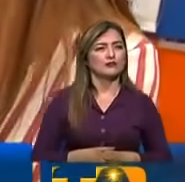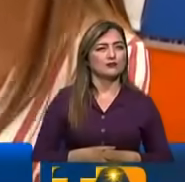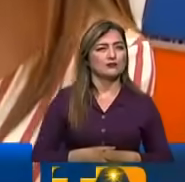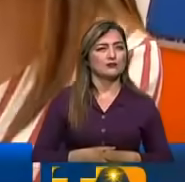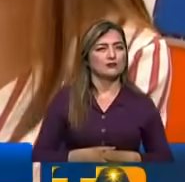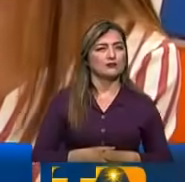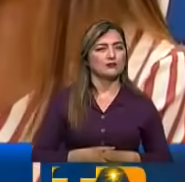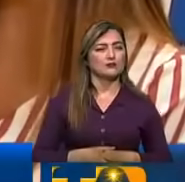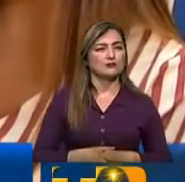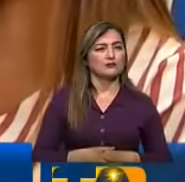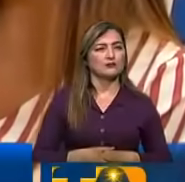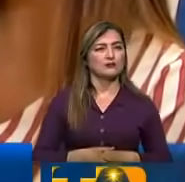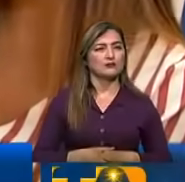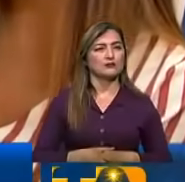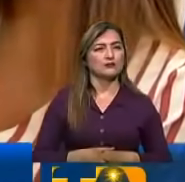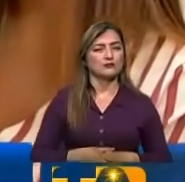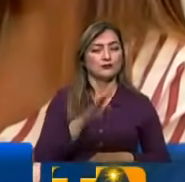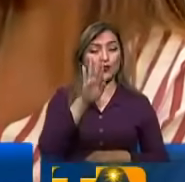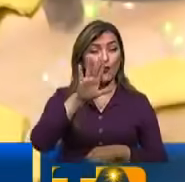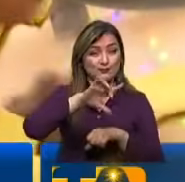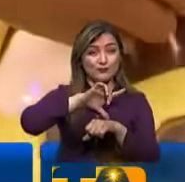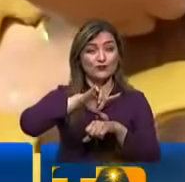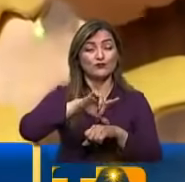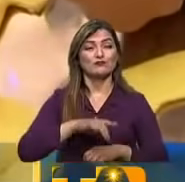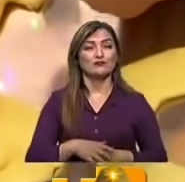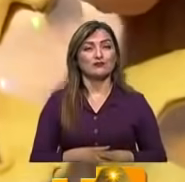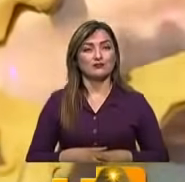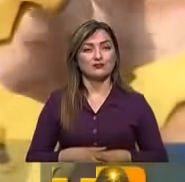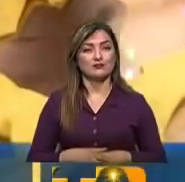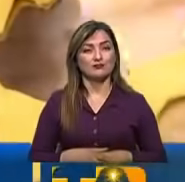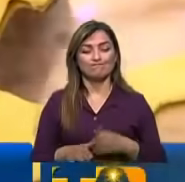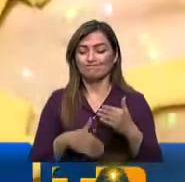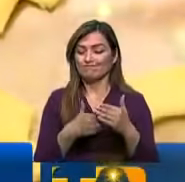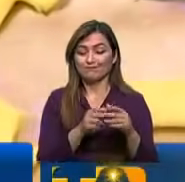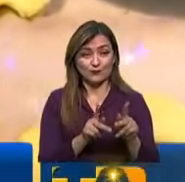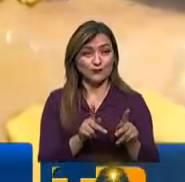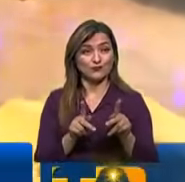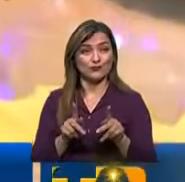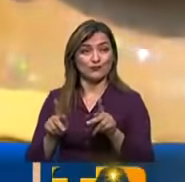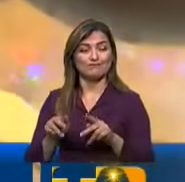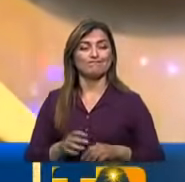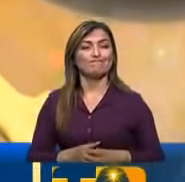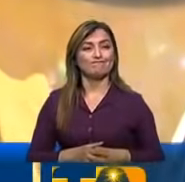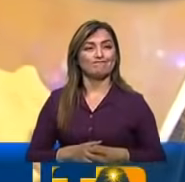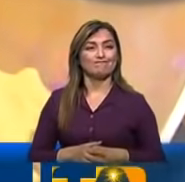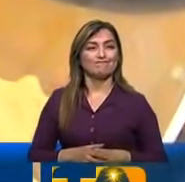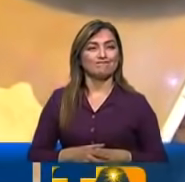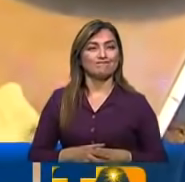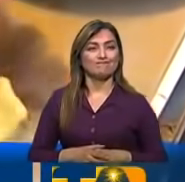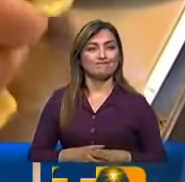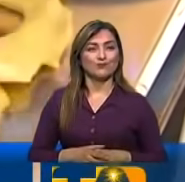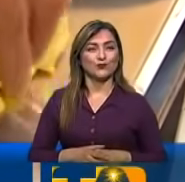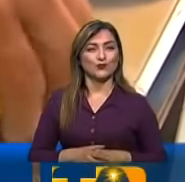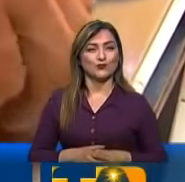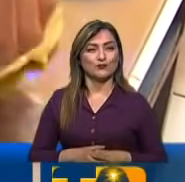pedirle, en unos 45 minutos tengo ya listo todo. La producción de las masas, que